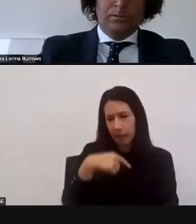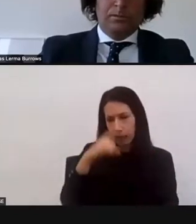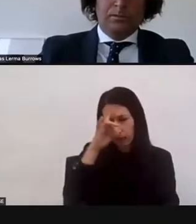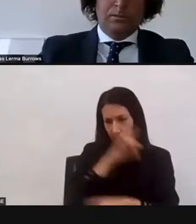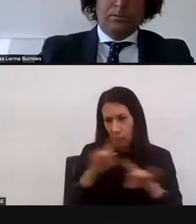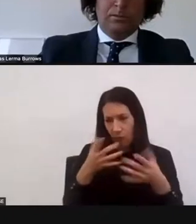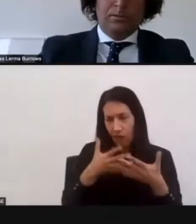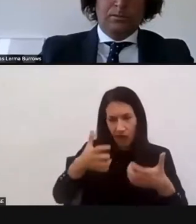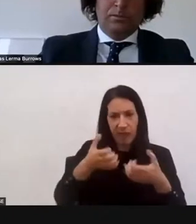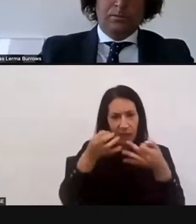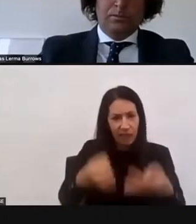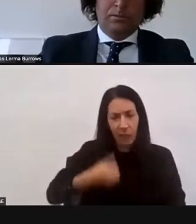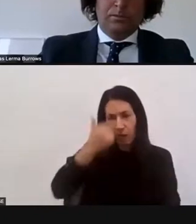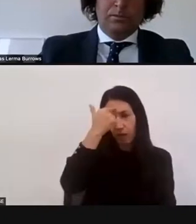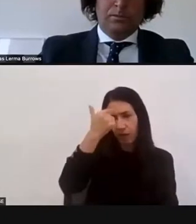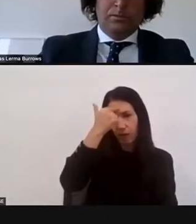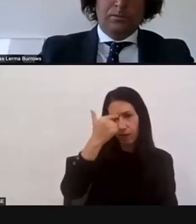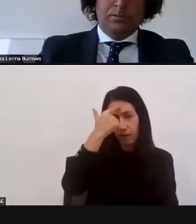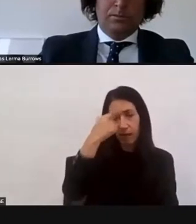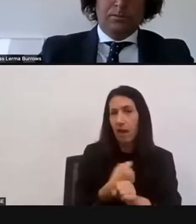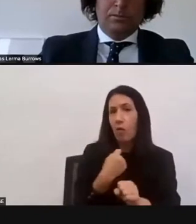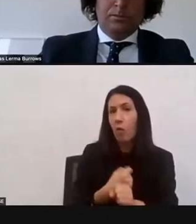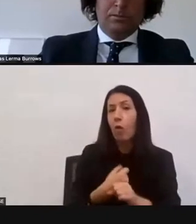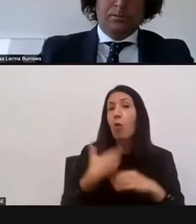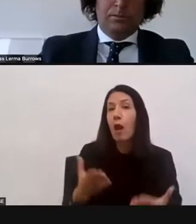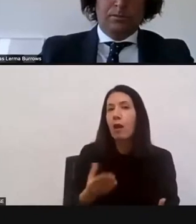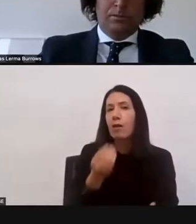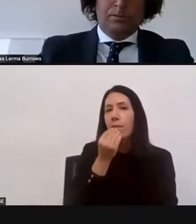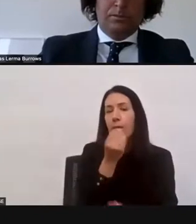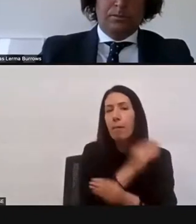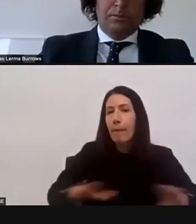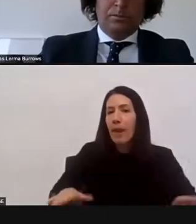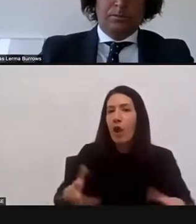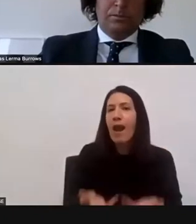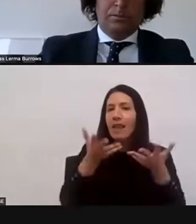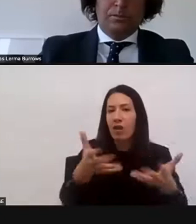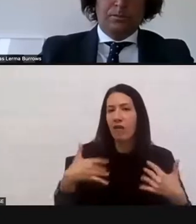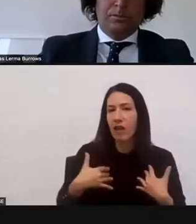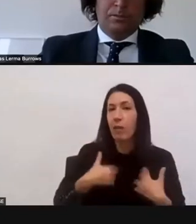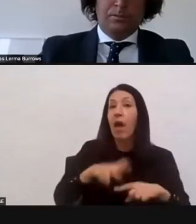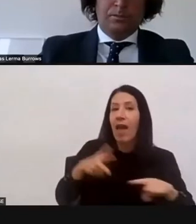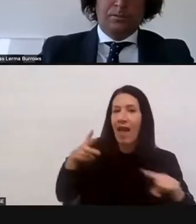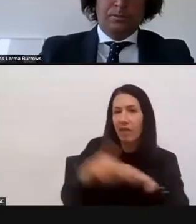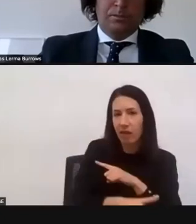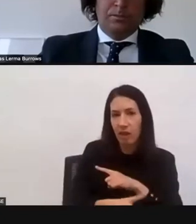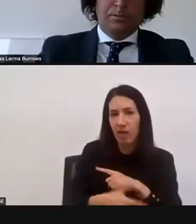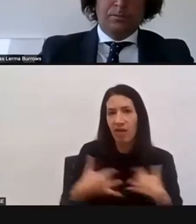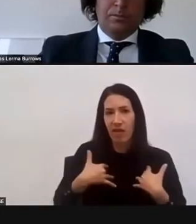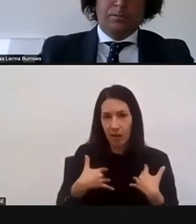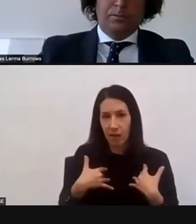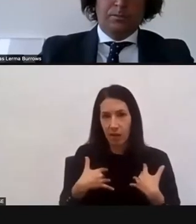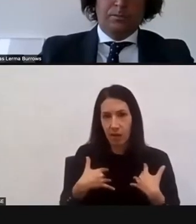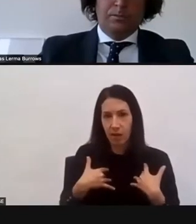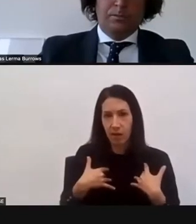nos acompaña diariamente, casi en nuestro trabajo. La mejor asistencia a una víctima es evitar que se convierta en víctima. Por